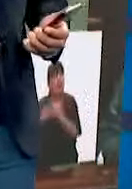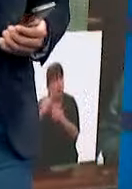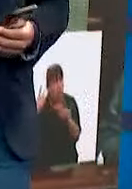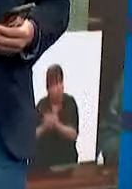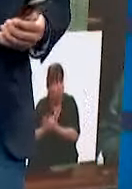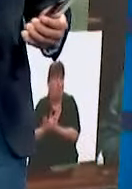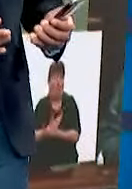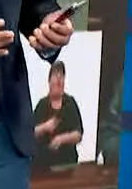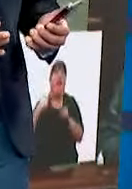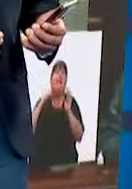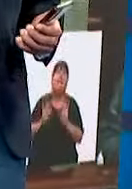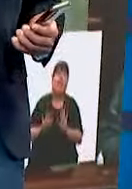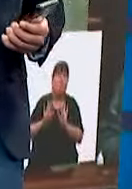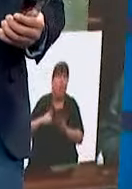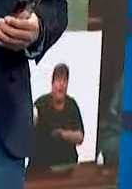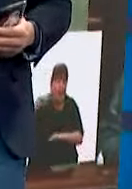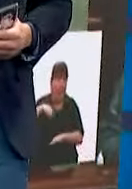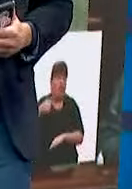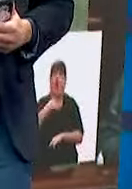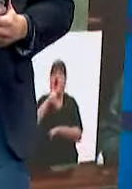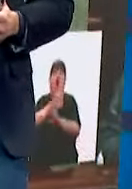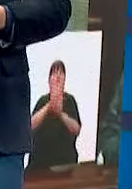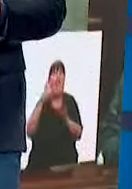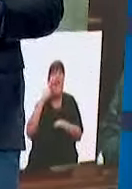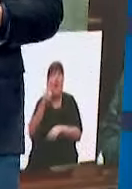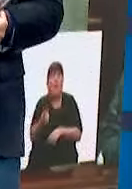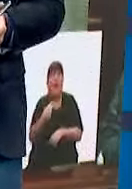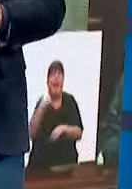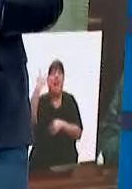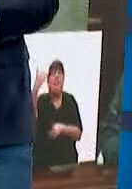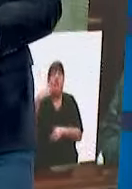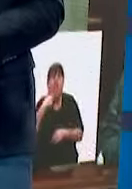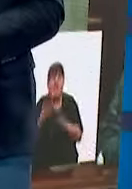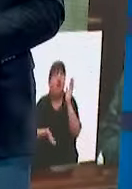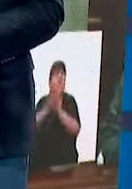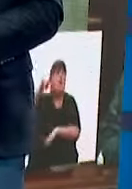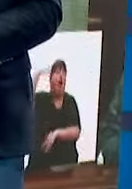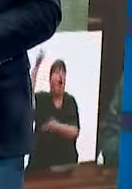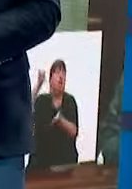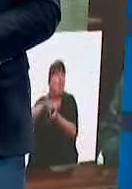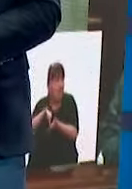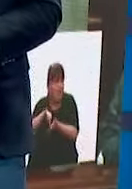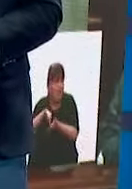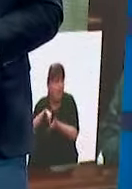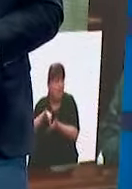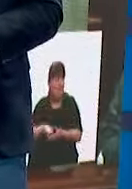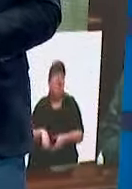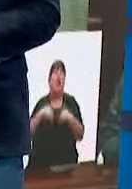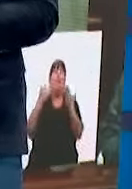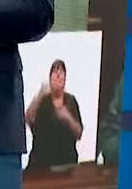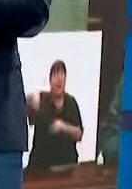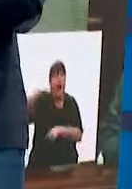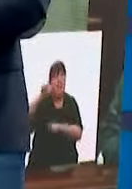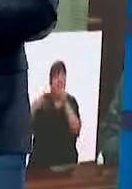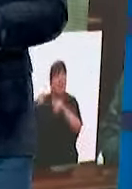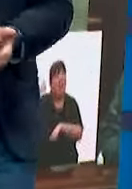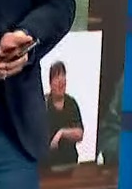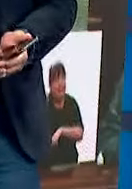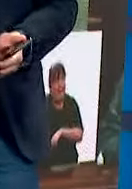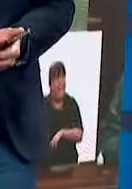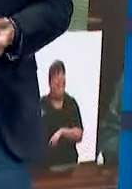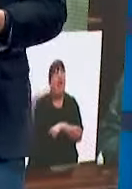cuestión política, la cuestión de la rosca. No puede ir, ya que consiguió un mínimo de consenso en el Congreso, claro. no puede destruir